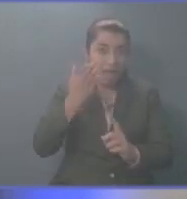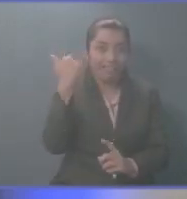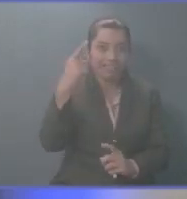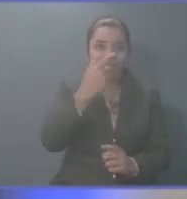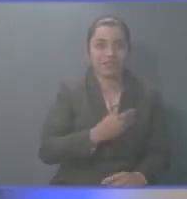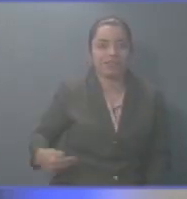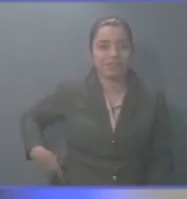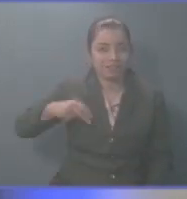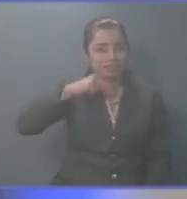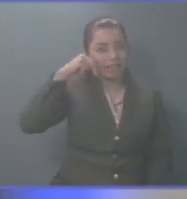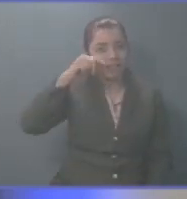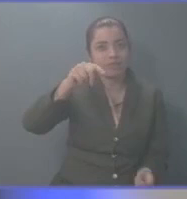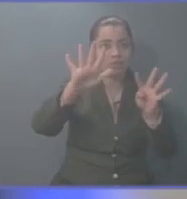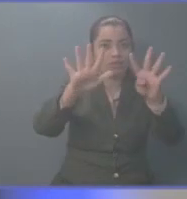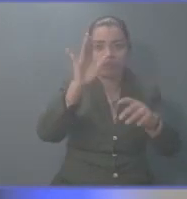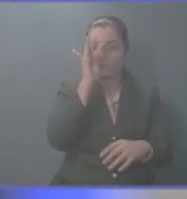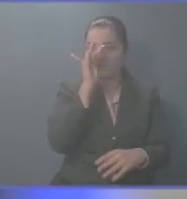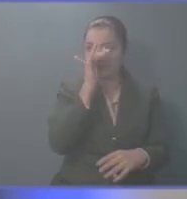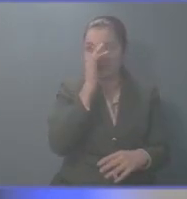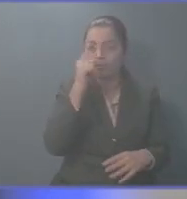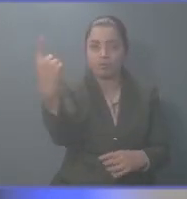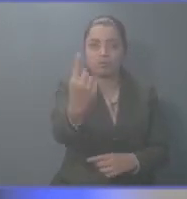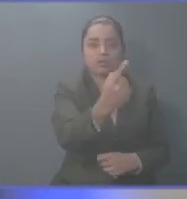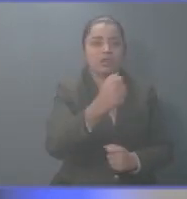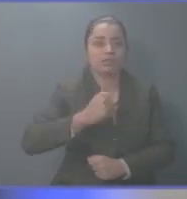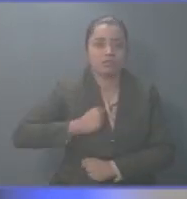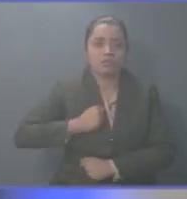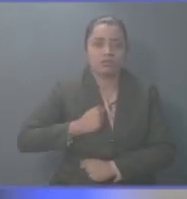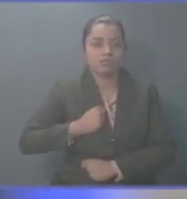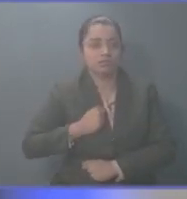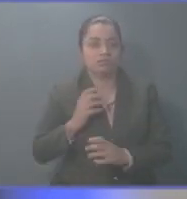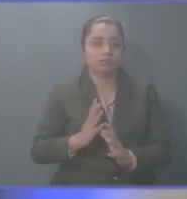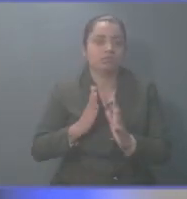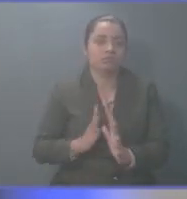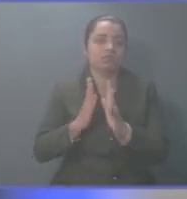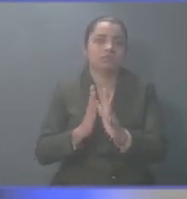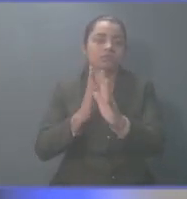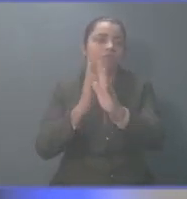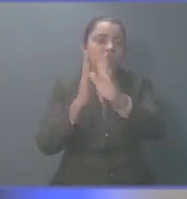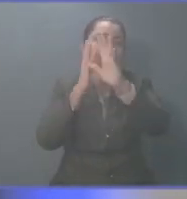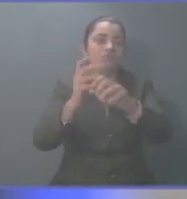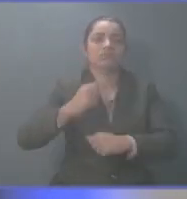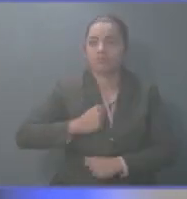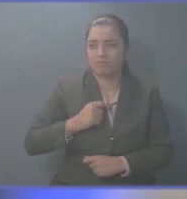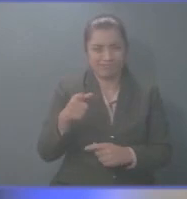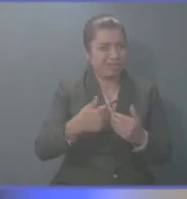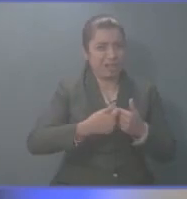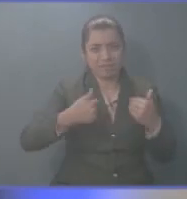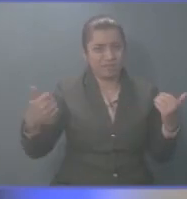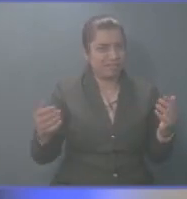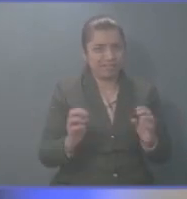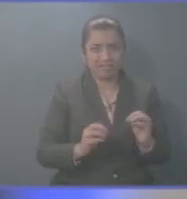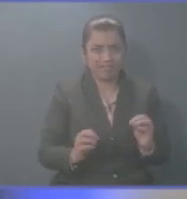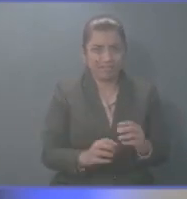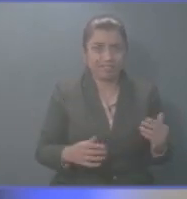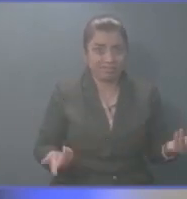febrero en las afueras de la Asamblea Legislativa, cuando ingresó con personal de la Unidad de Mantenimiento del Orden, de la Fuerza Armada. Y eso no tiene nada que ver, porque hay